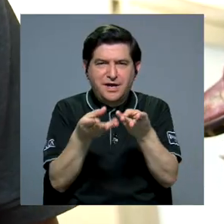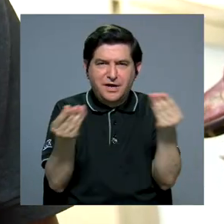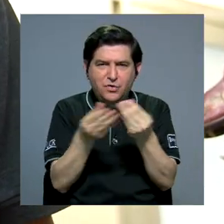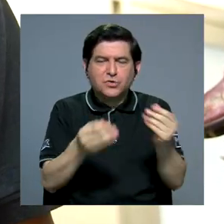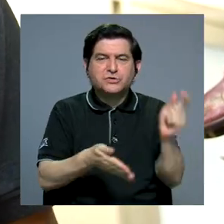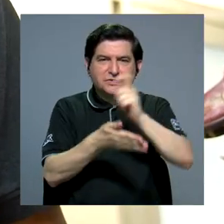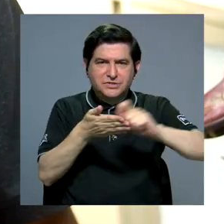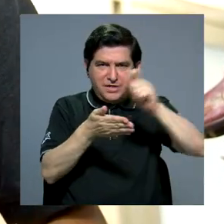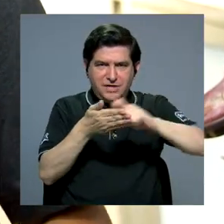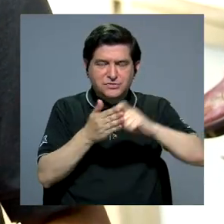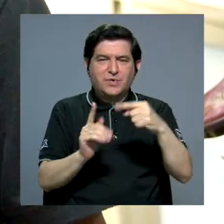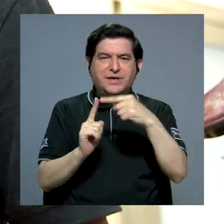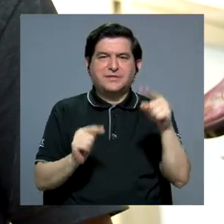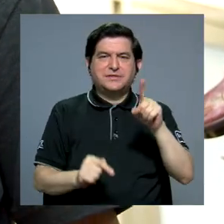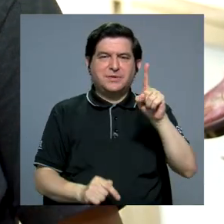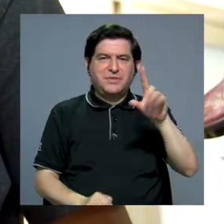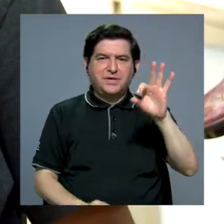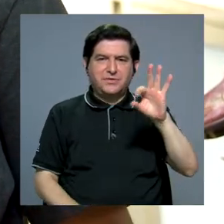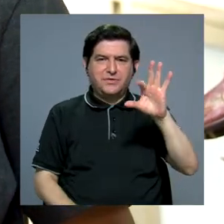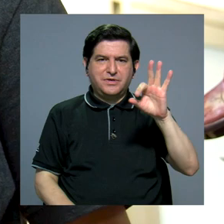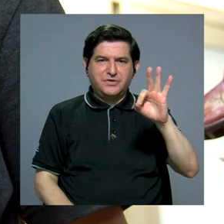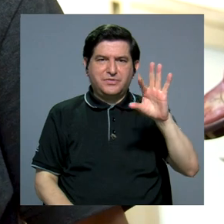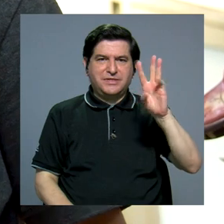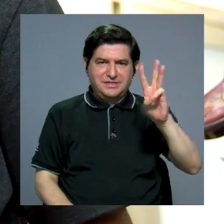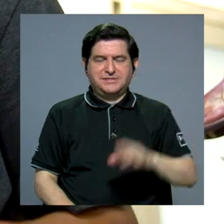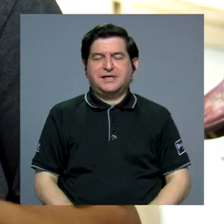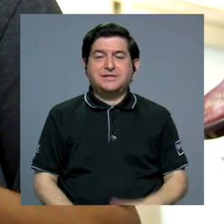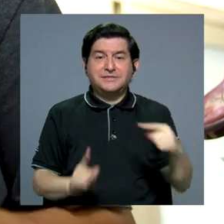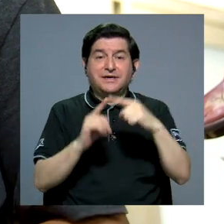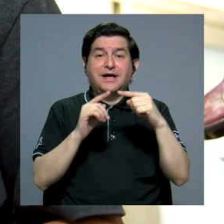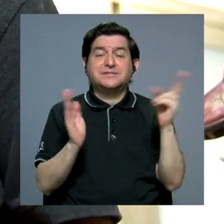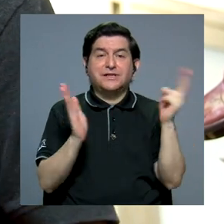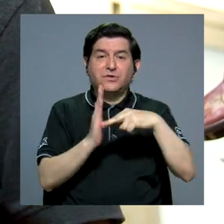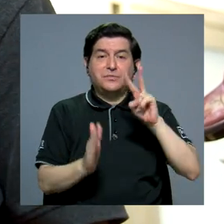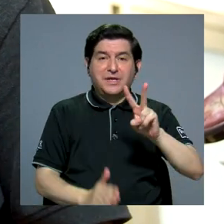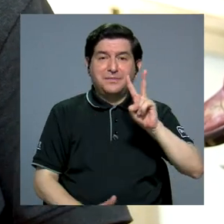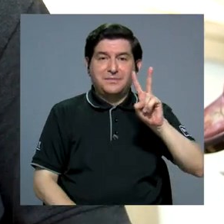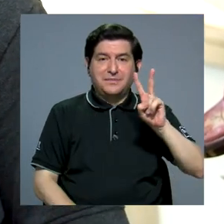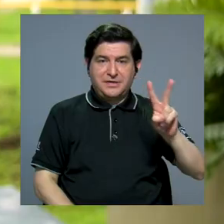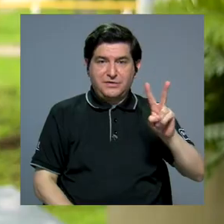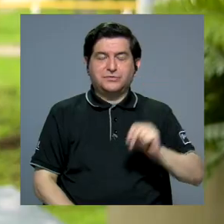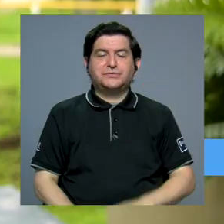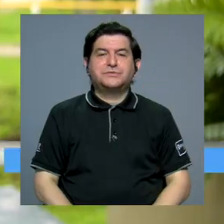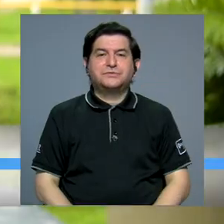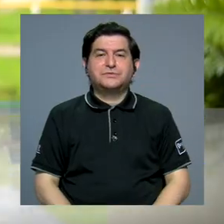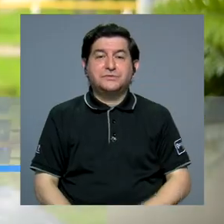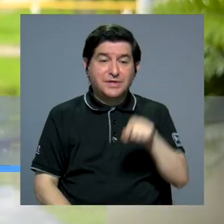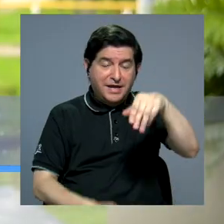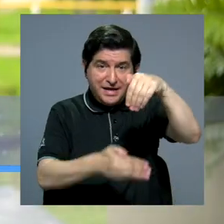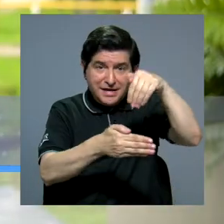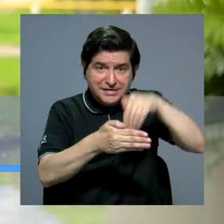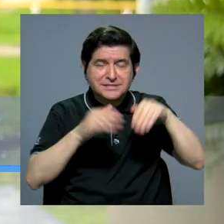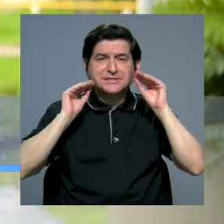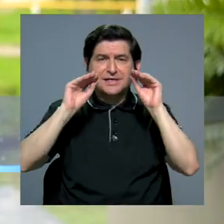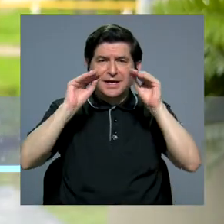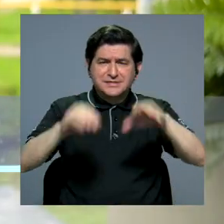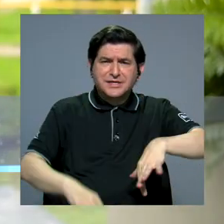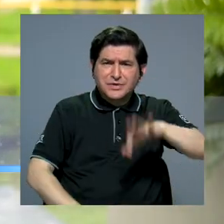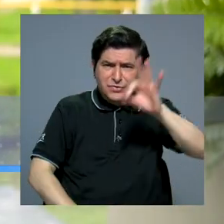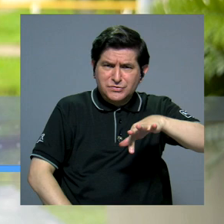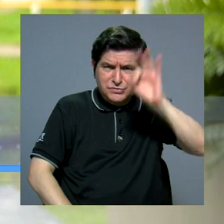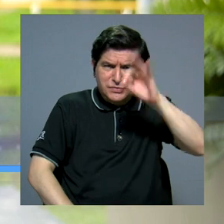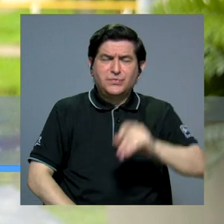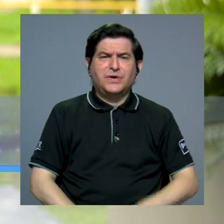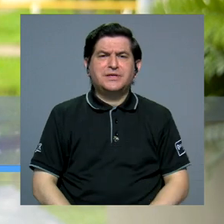generados por la escuela desde 1996 hasta el 2022. En el acervo académico van a poder